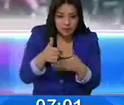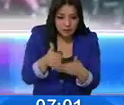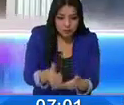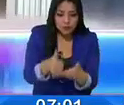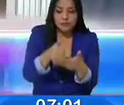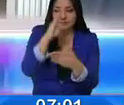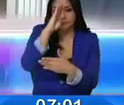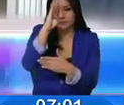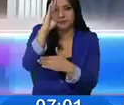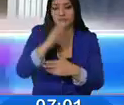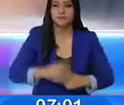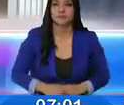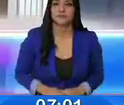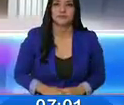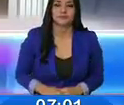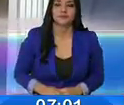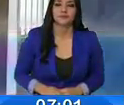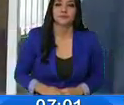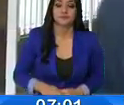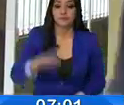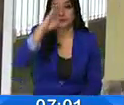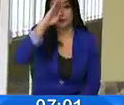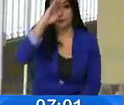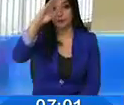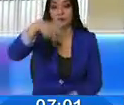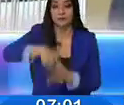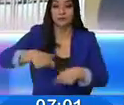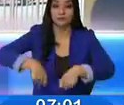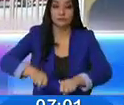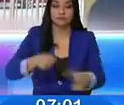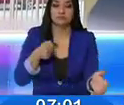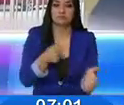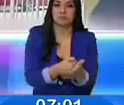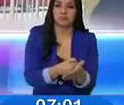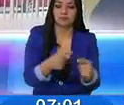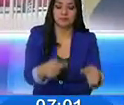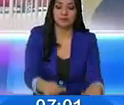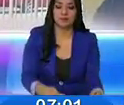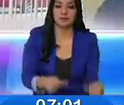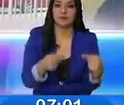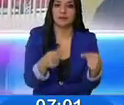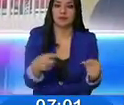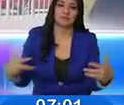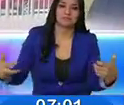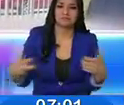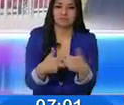la víctima. El motociclista se impacta en la volqueta, en la llanta delantera.